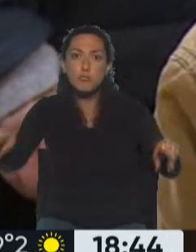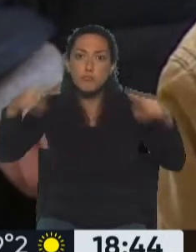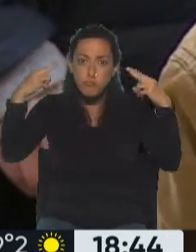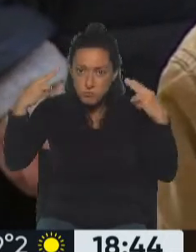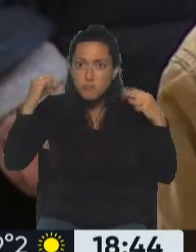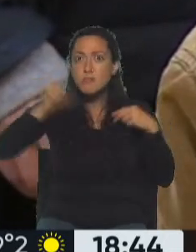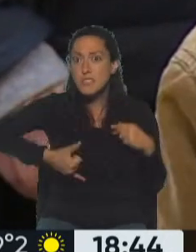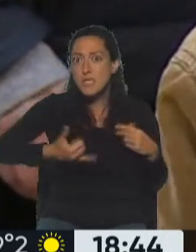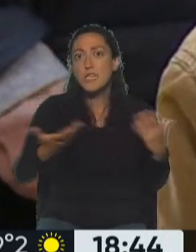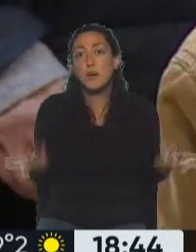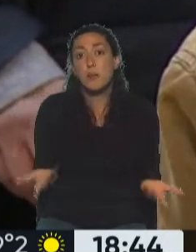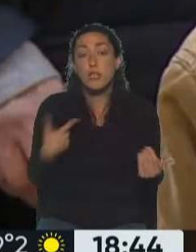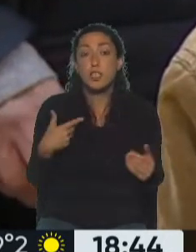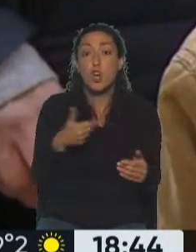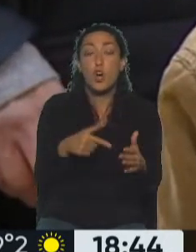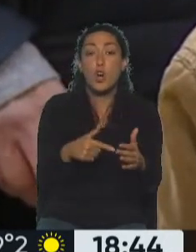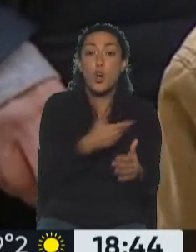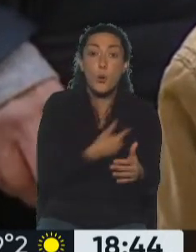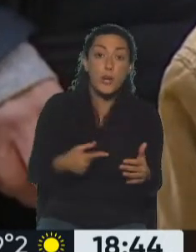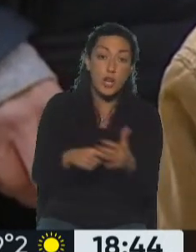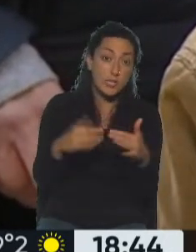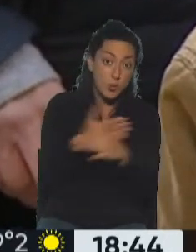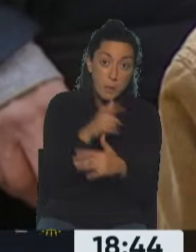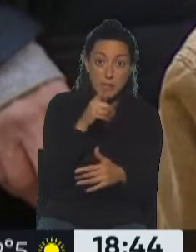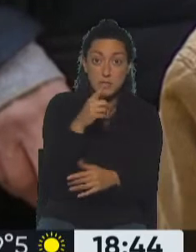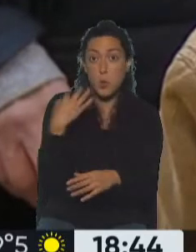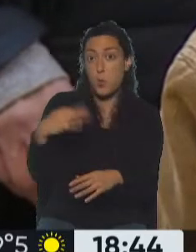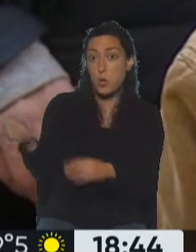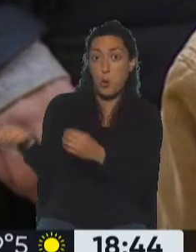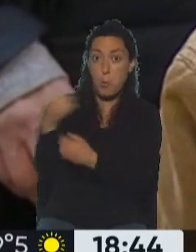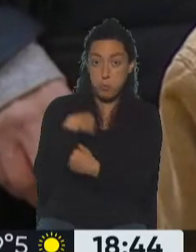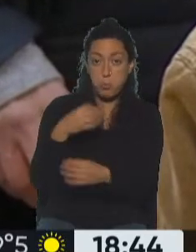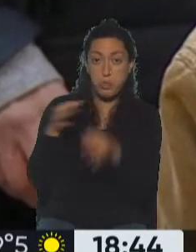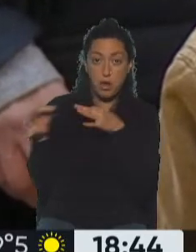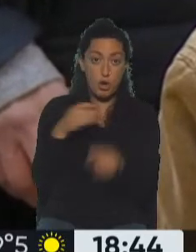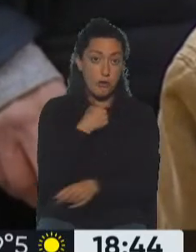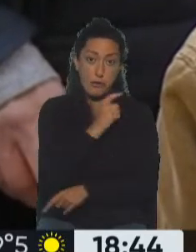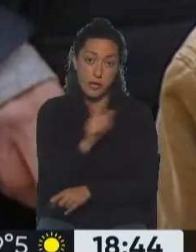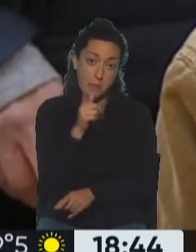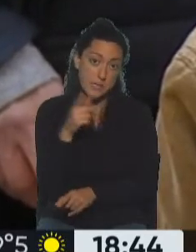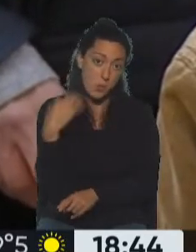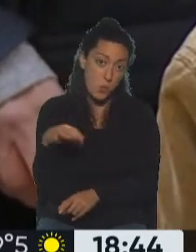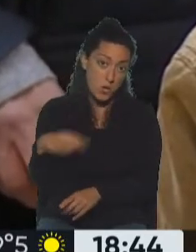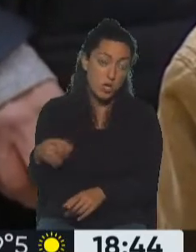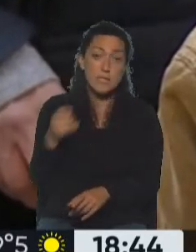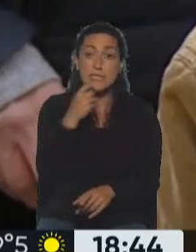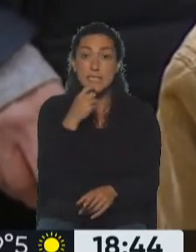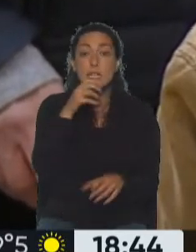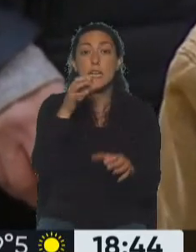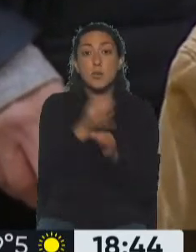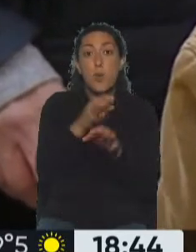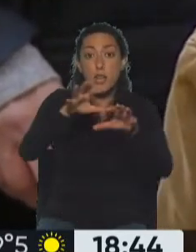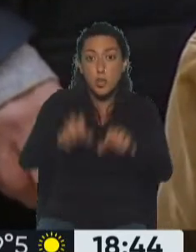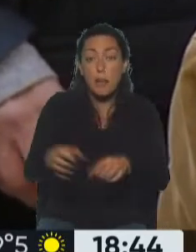y siendo que el gobierno de la ciudad parece ser el único que no quiere dialogar y que dicen que no van a dialogar con colegios tomados,